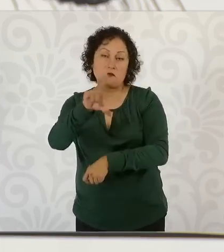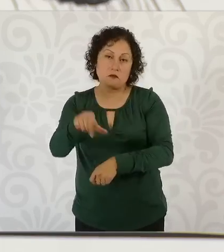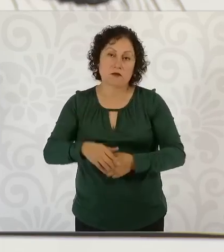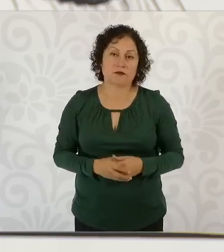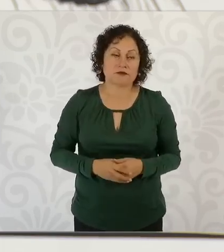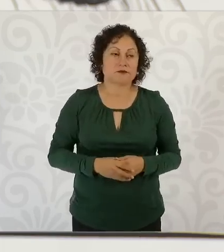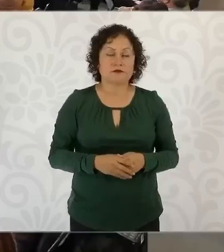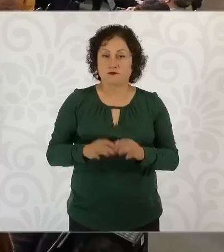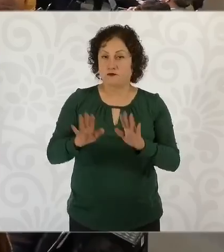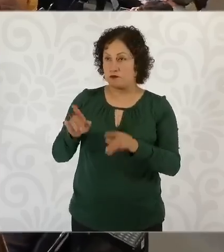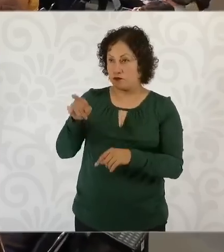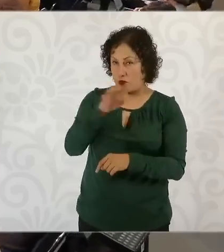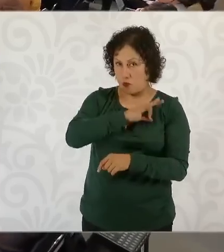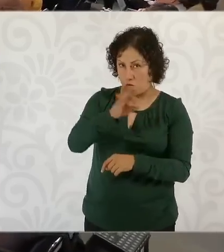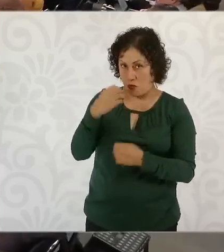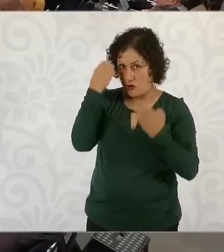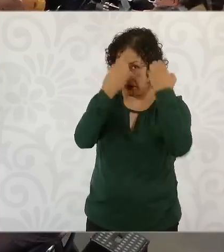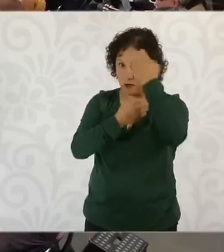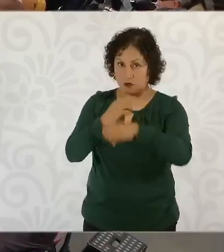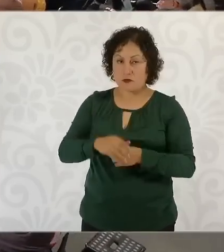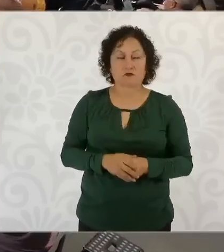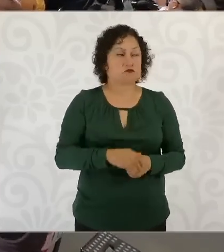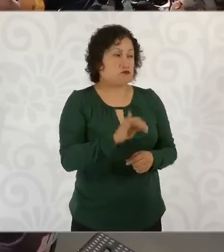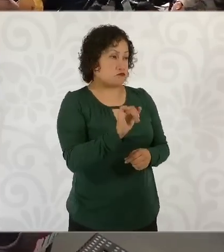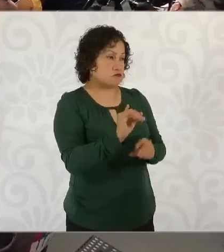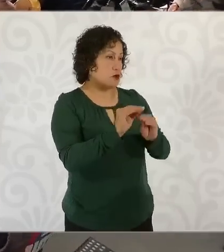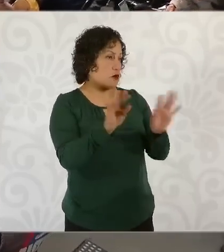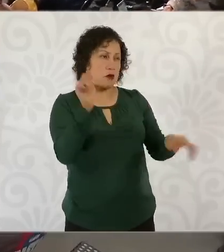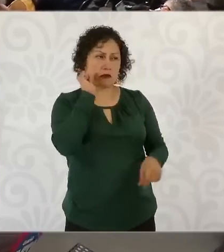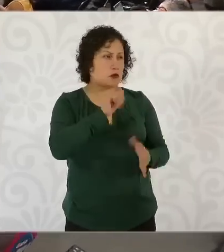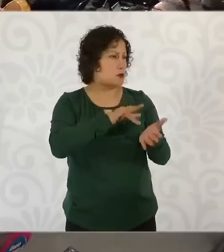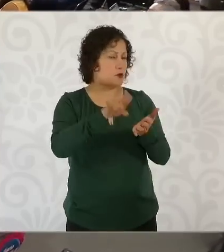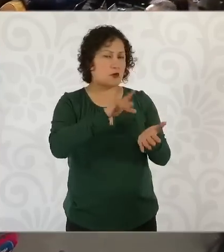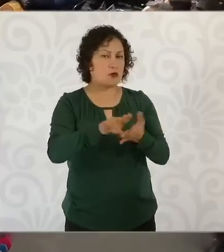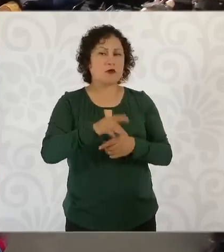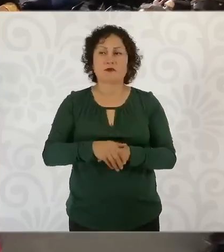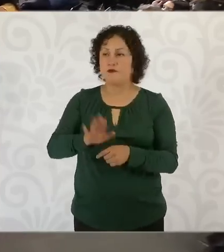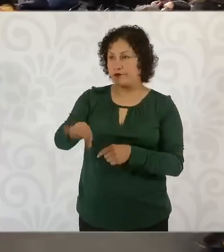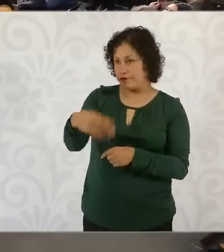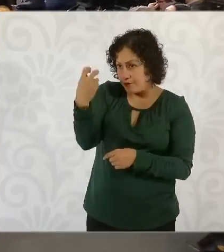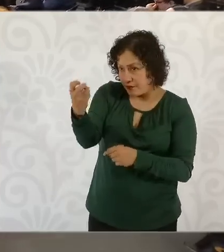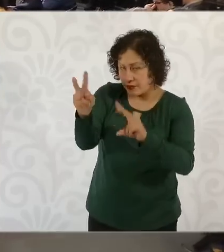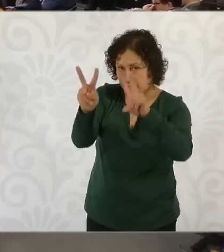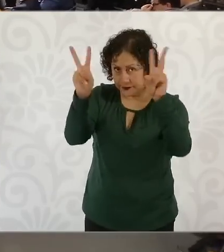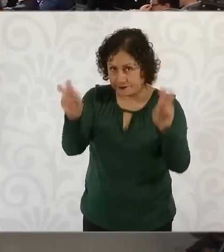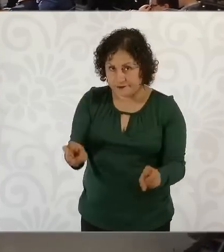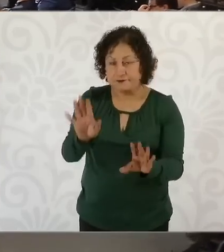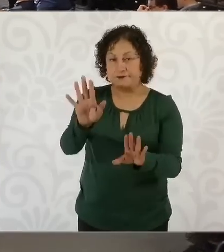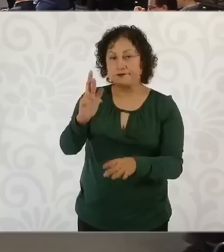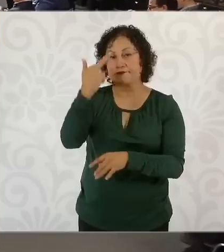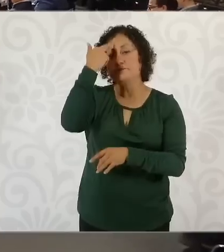sí, revisarían en todo caso sí, ese pues, tipo de… se apoya, siempre se apoya a la Fiscalía. Y justo hablando de temas